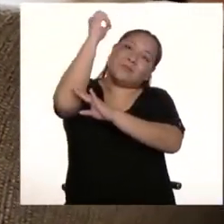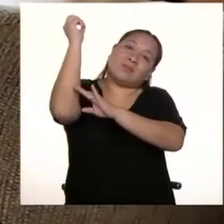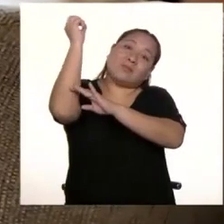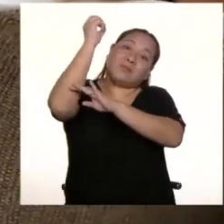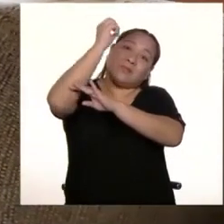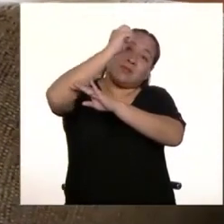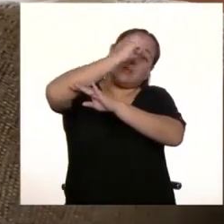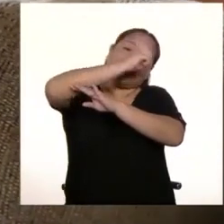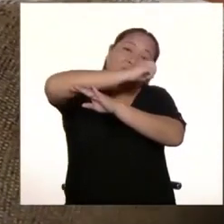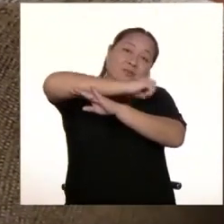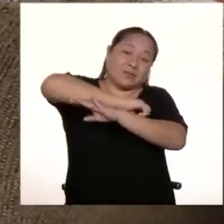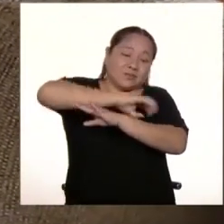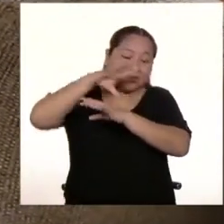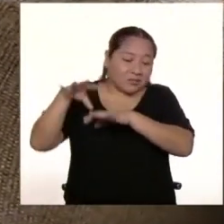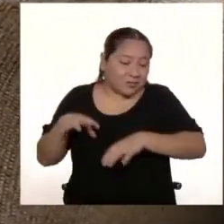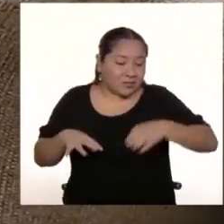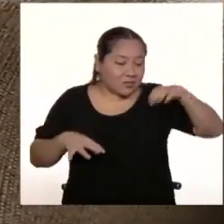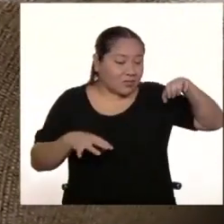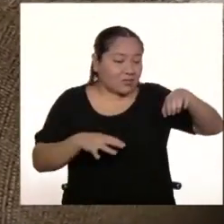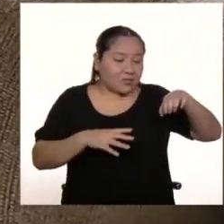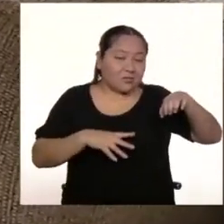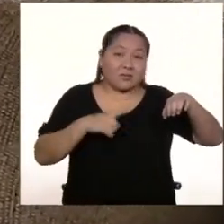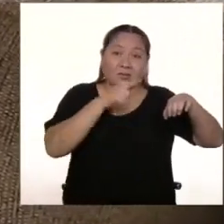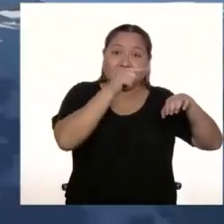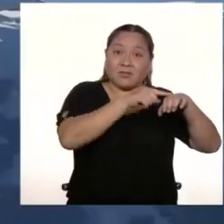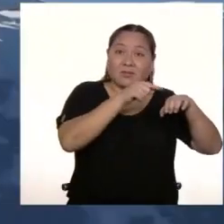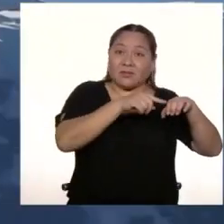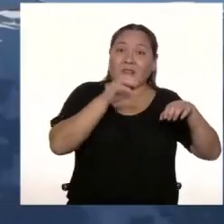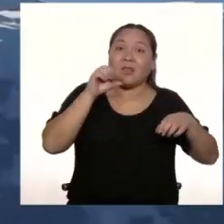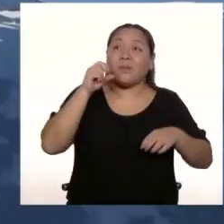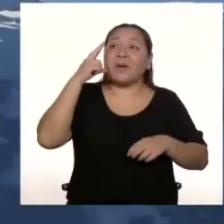y con otro conjunto para verlo en el solsticio de diciembre.